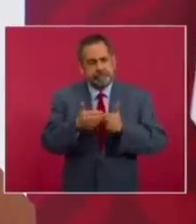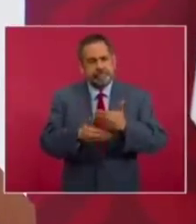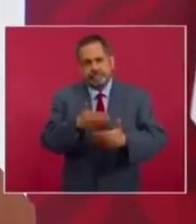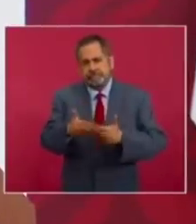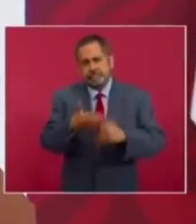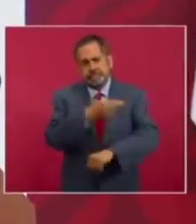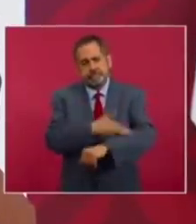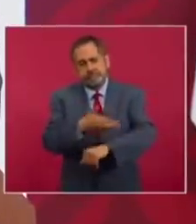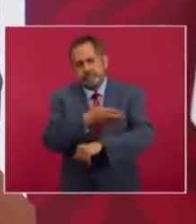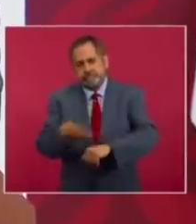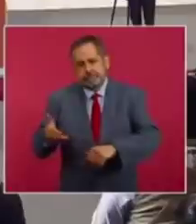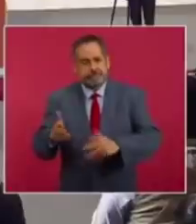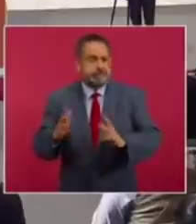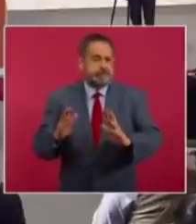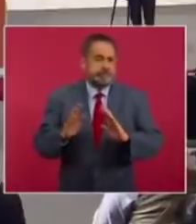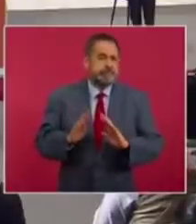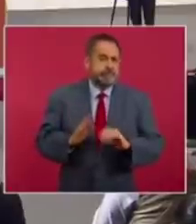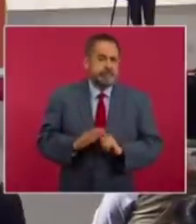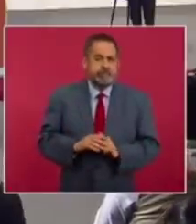no solo